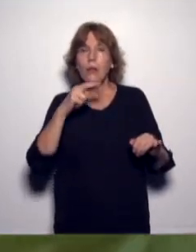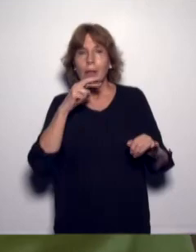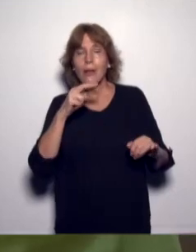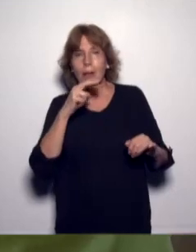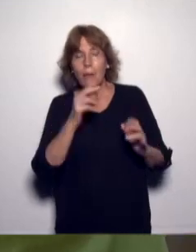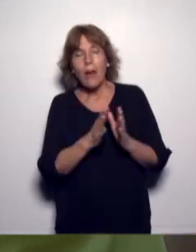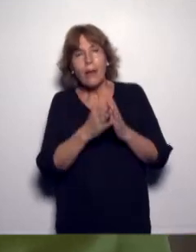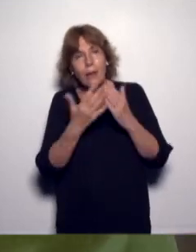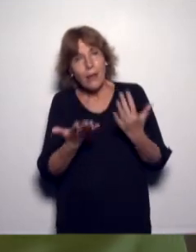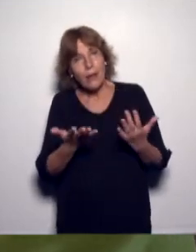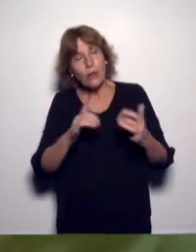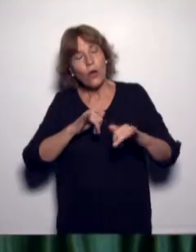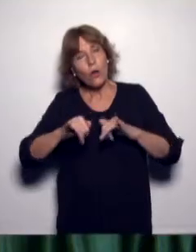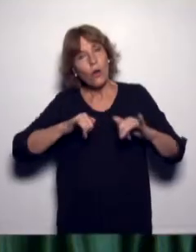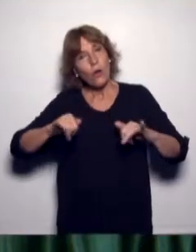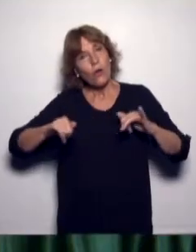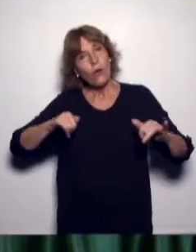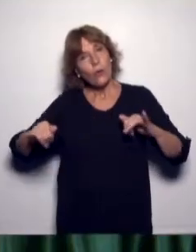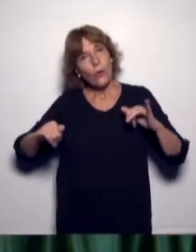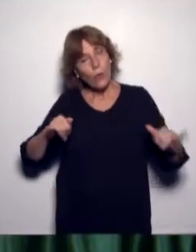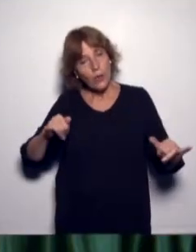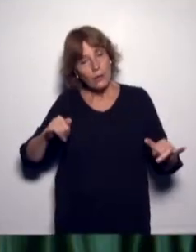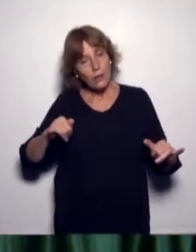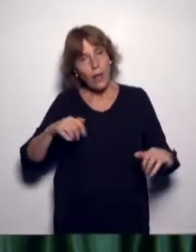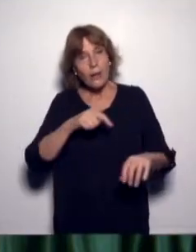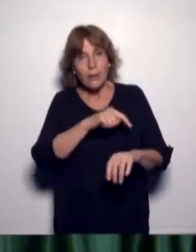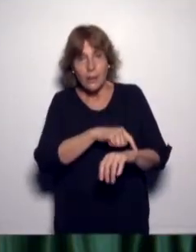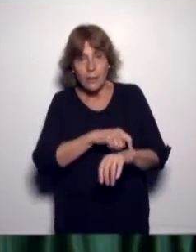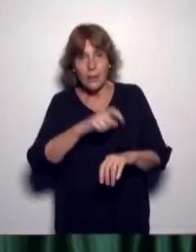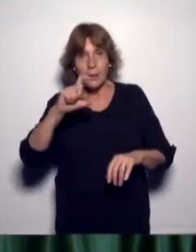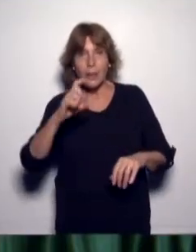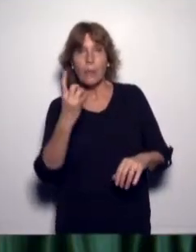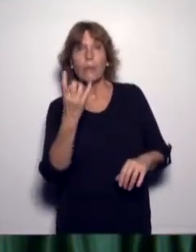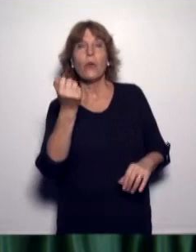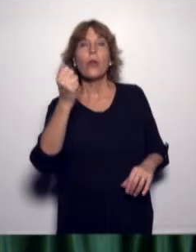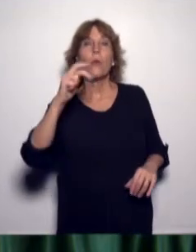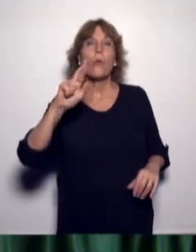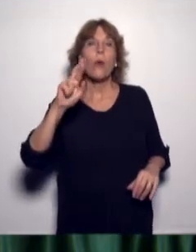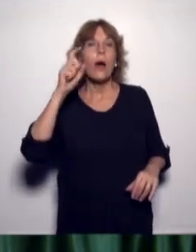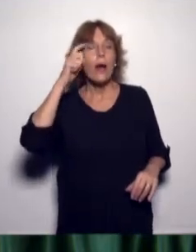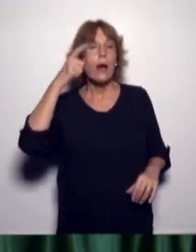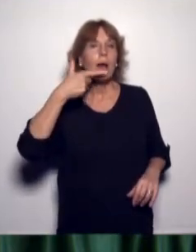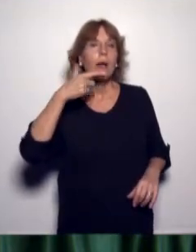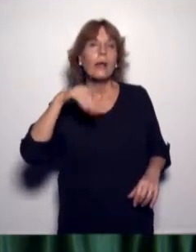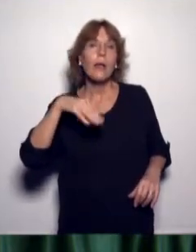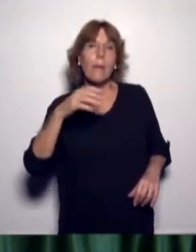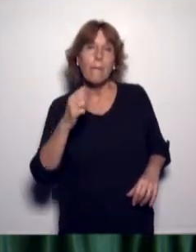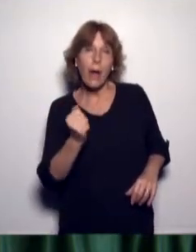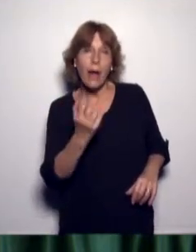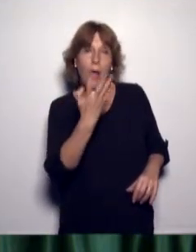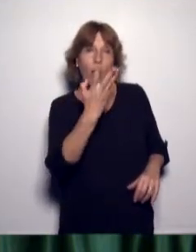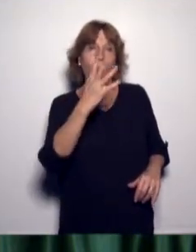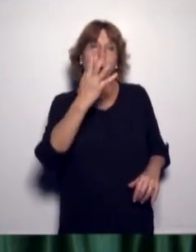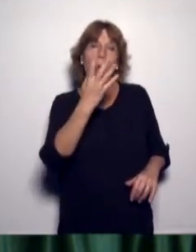de toda la cuaresma, que empieza ahora nomás el miércoles próximo, el miércoles de ceniza, después de todos esos